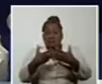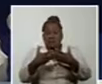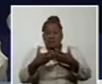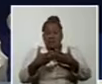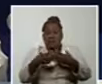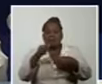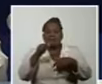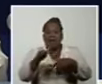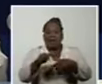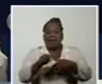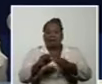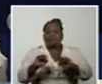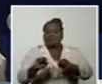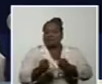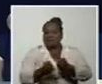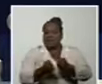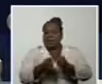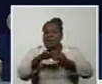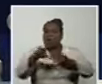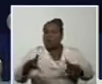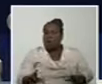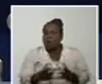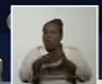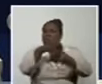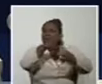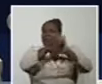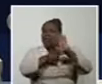arreciar las medidas de